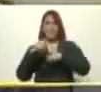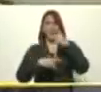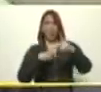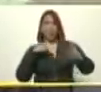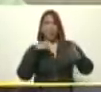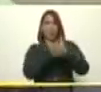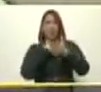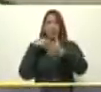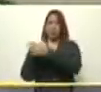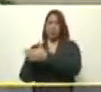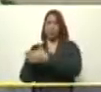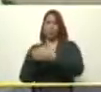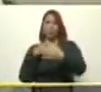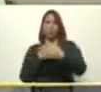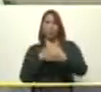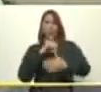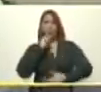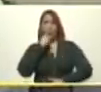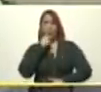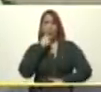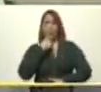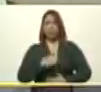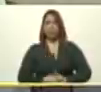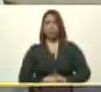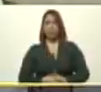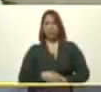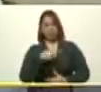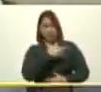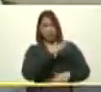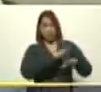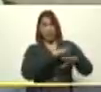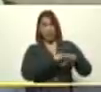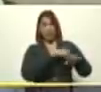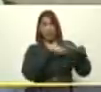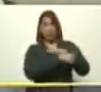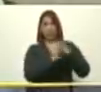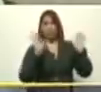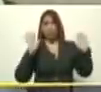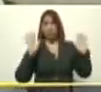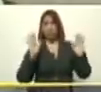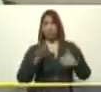contra rusia eso lo que está sucediendo ya